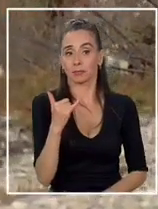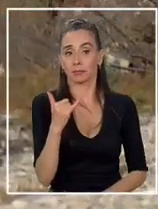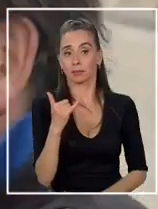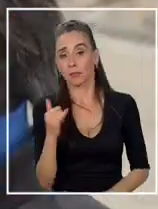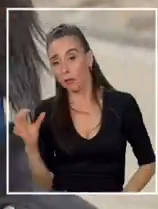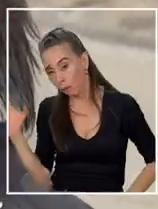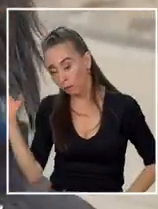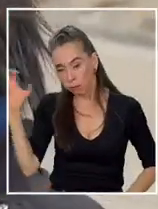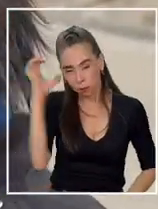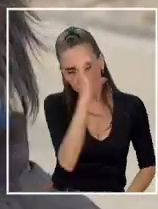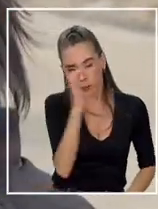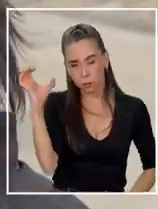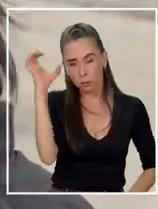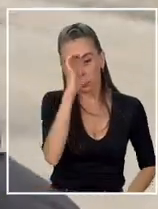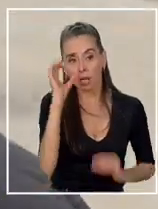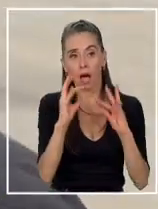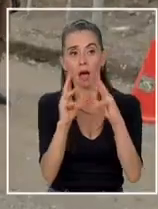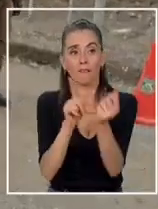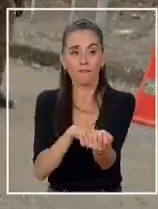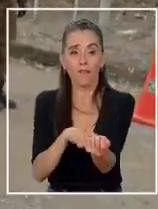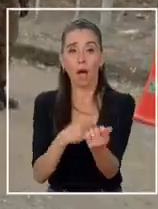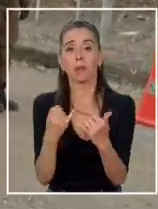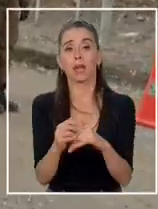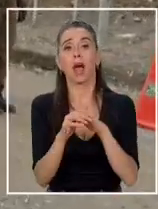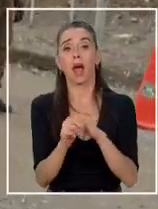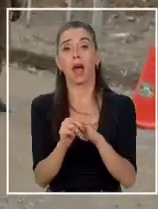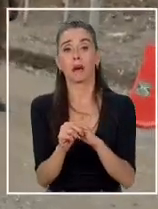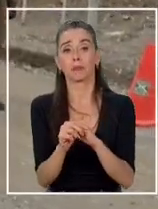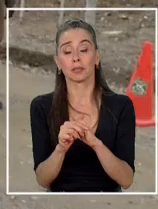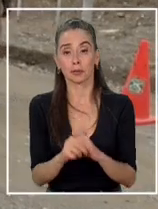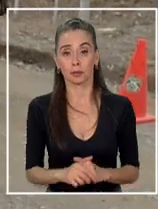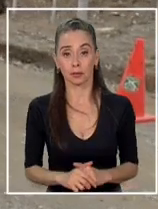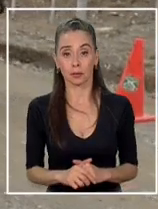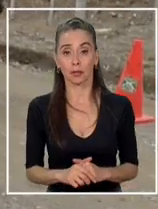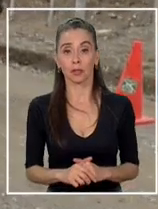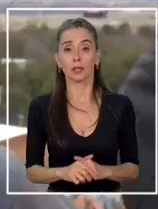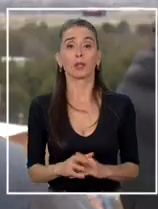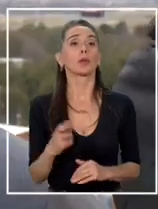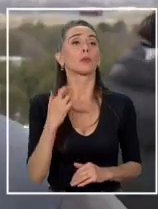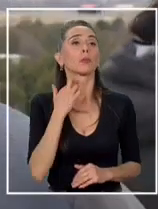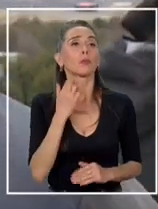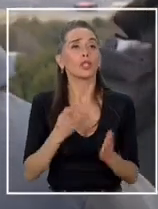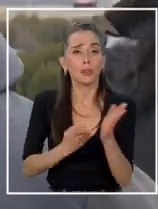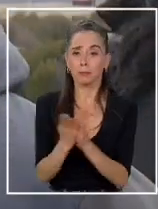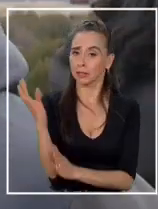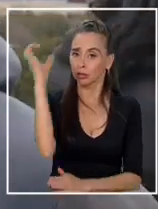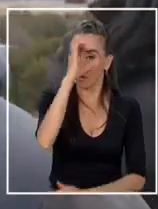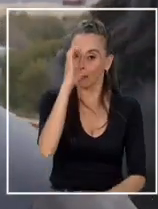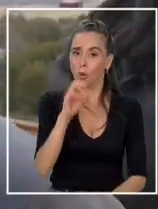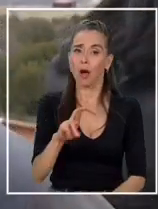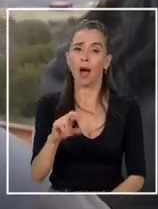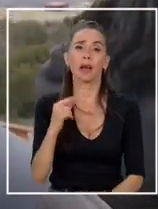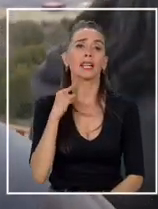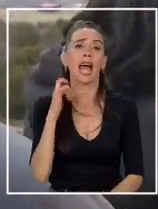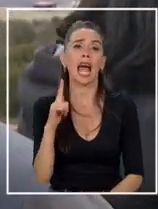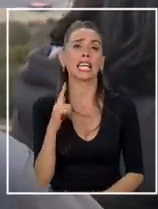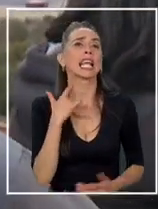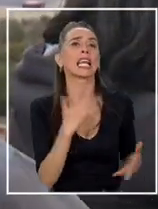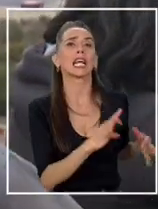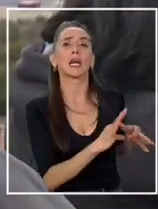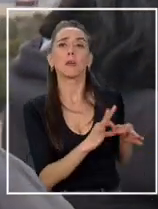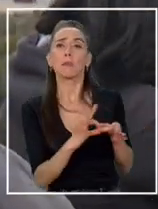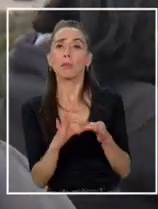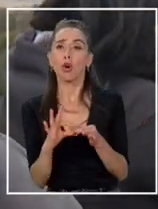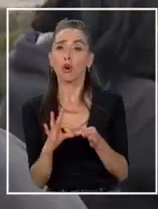era intensamente buscada por familiares y amigos. Lo que gatilló en la búsqueda de Raquel, el motivo fue